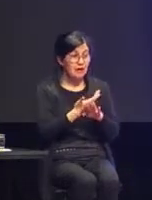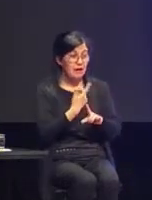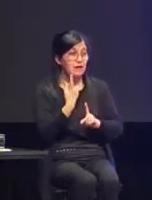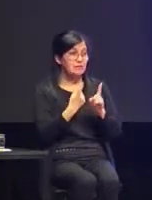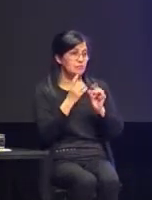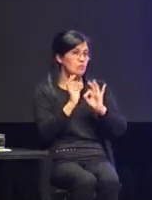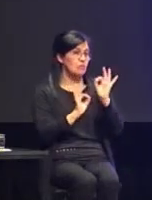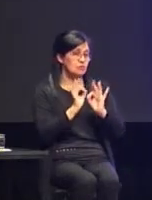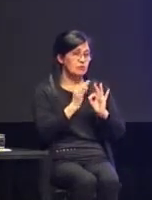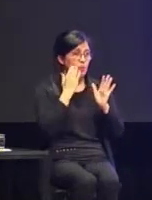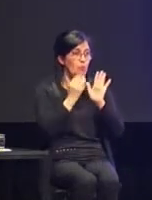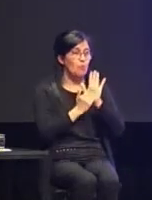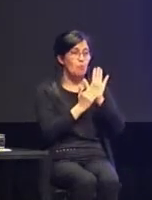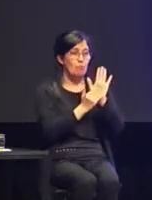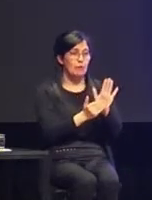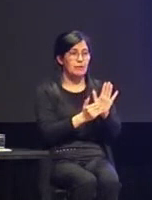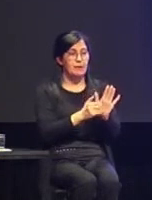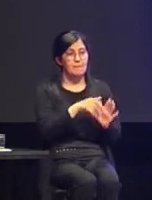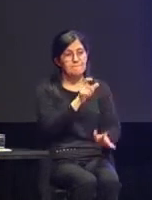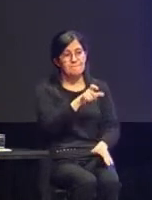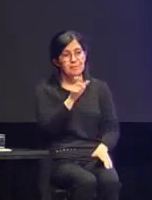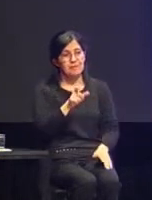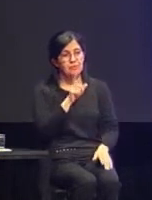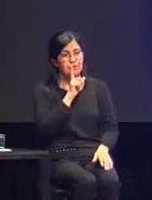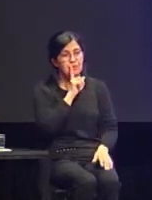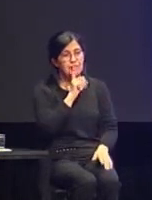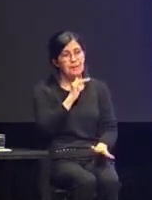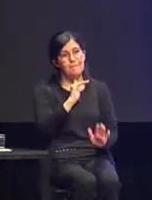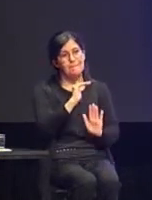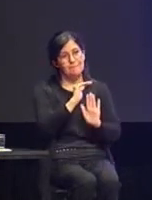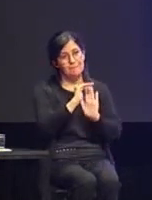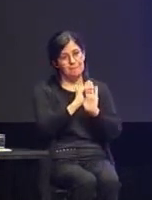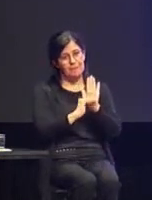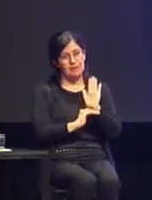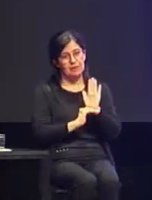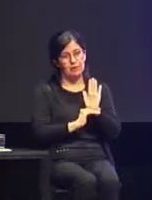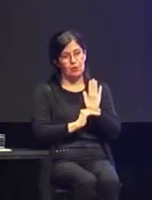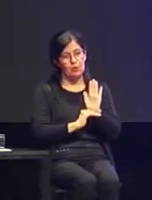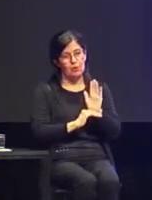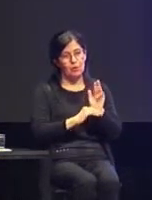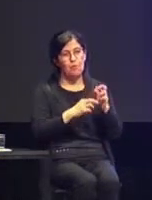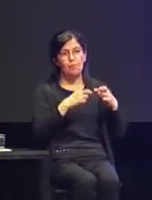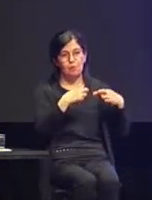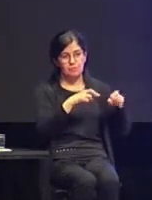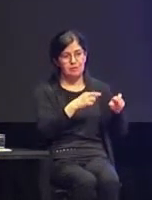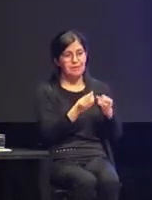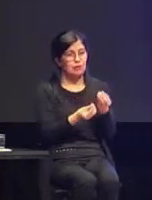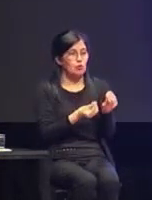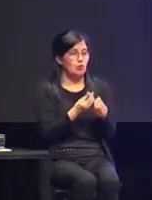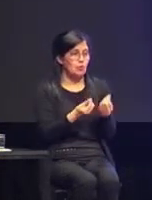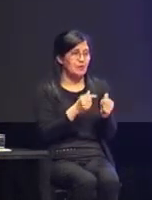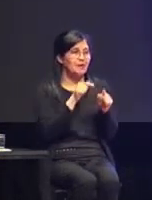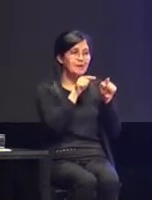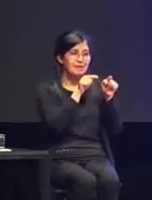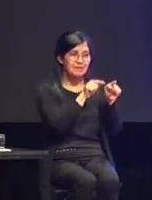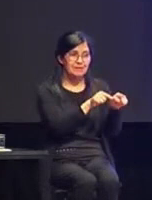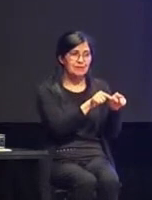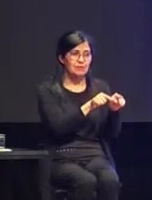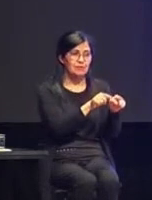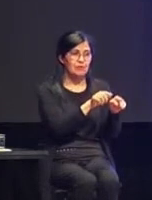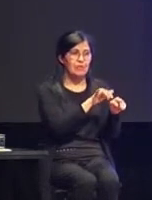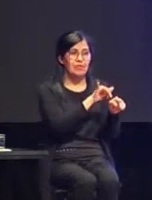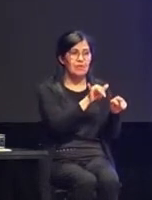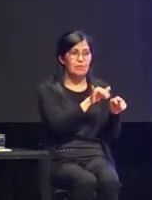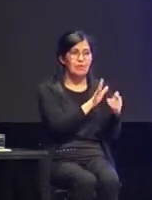índices que nos muestran que los pacientes que tienen menos posibilidad económica son los que se atienden